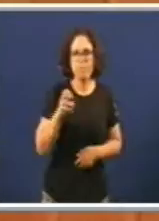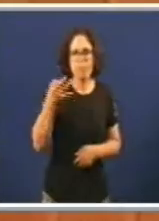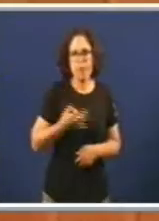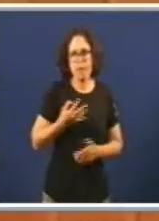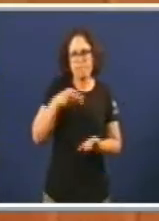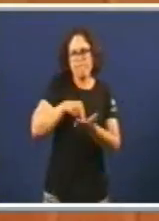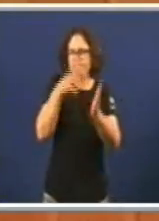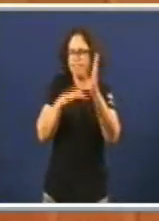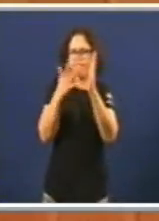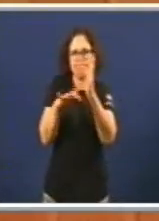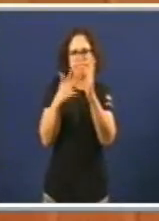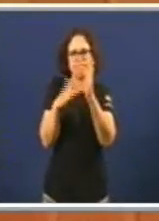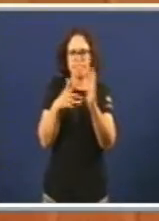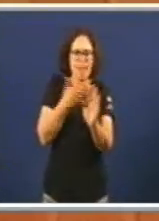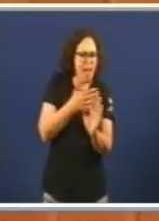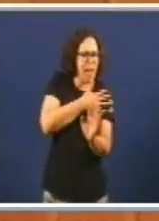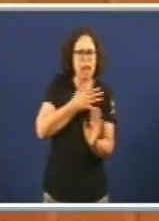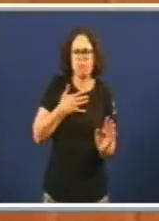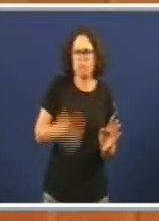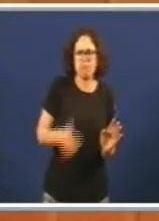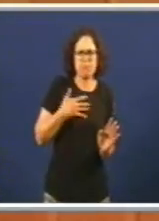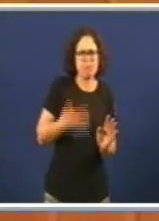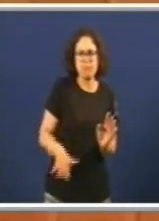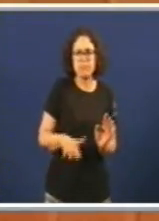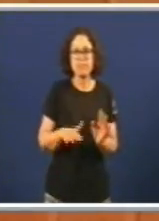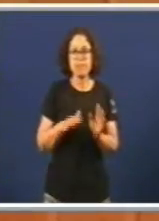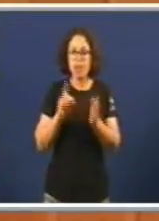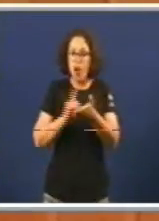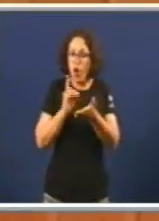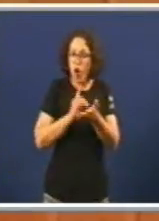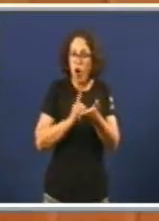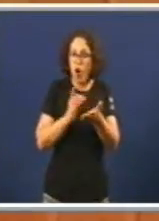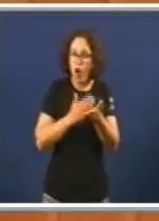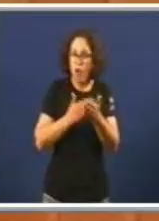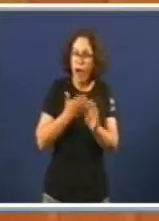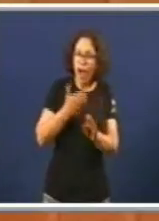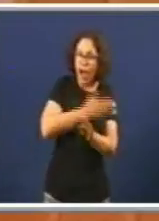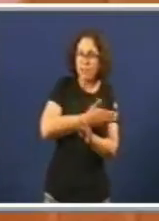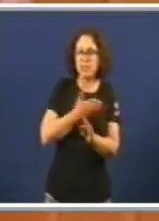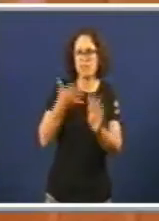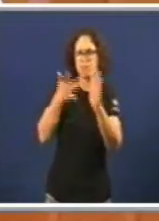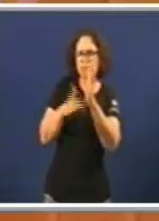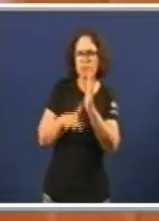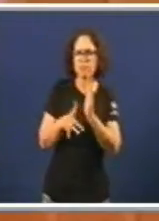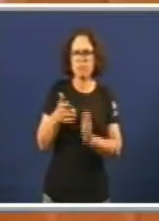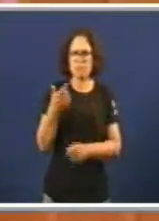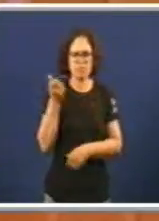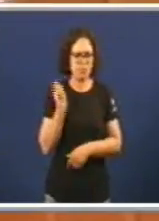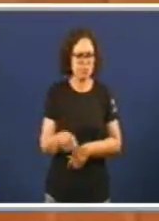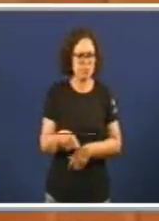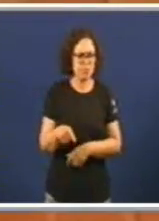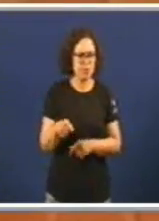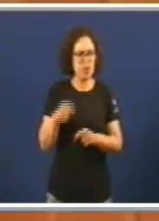dar as explicacións que non quixo antes de publicar no Diario Oficial de Galiza o peche, a fusión, a